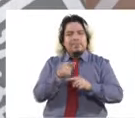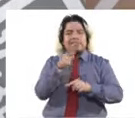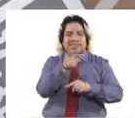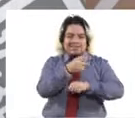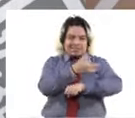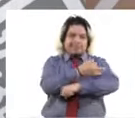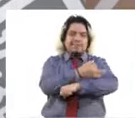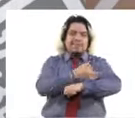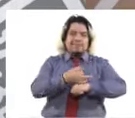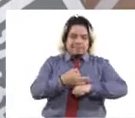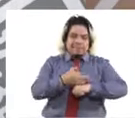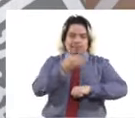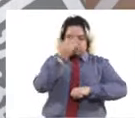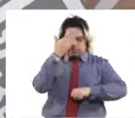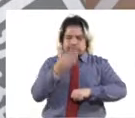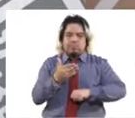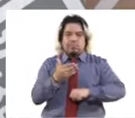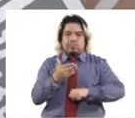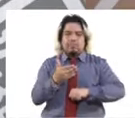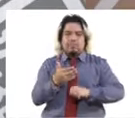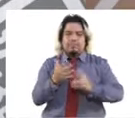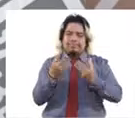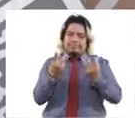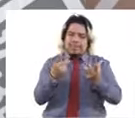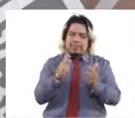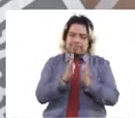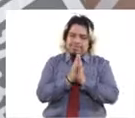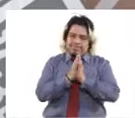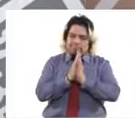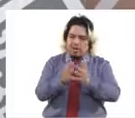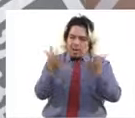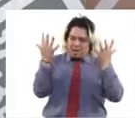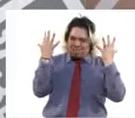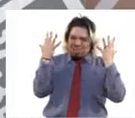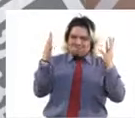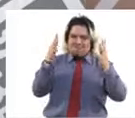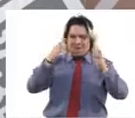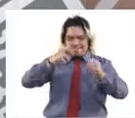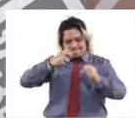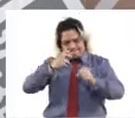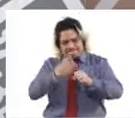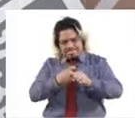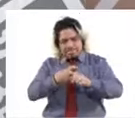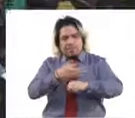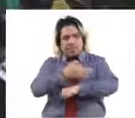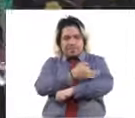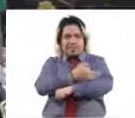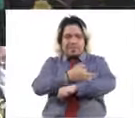familias. Quiero que nos brindemos un fuerte aplauso, porque sabemos